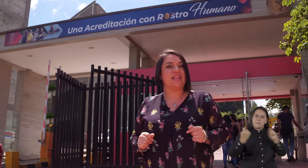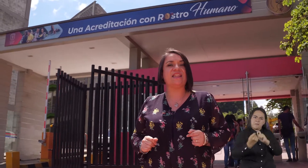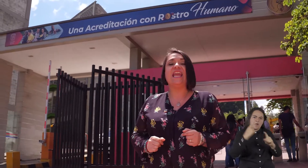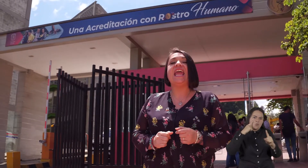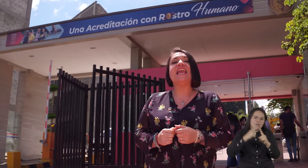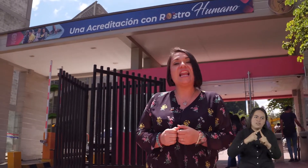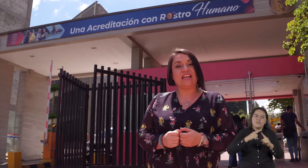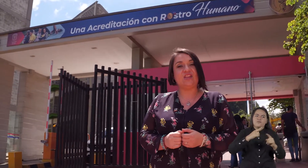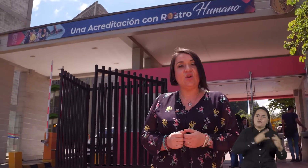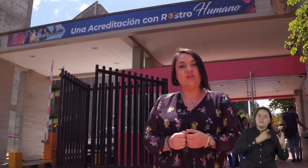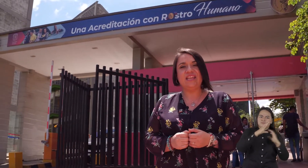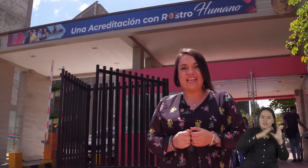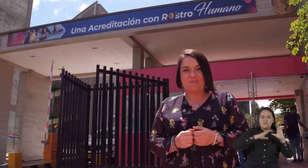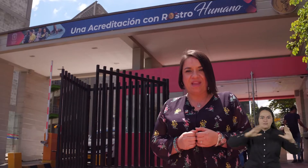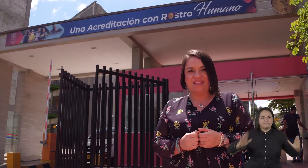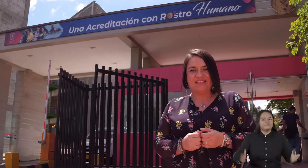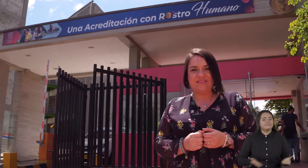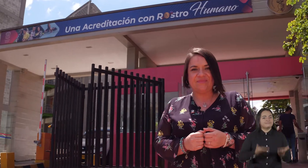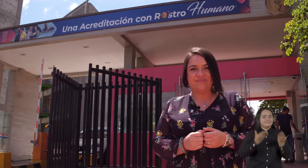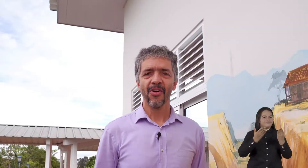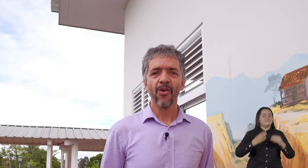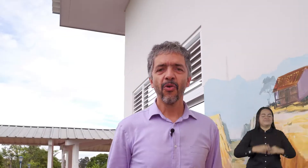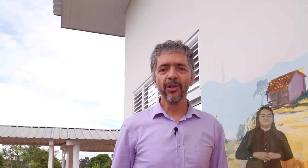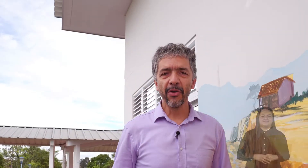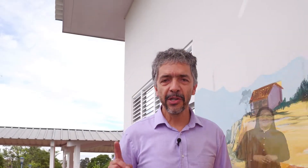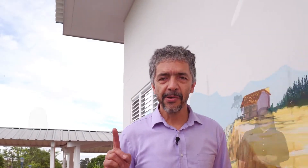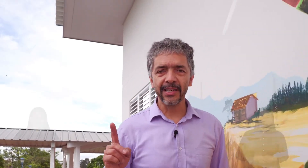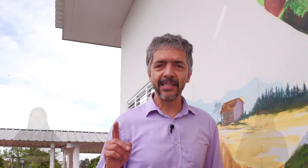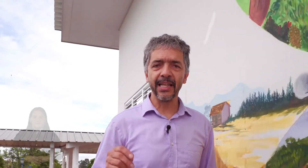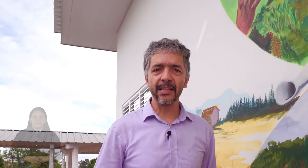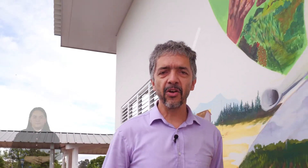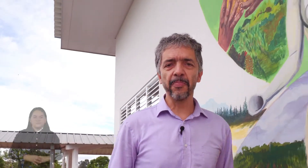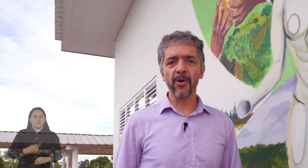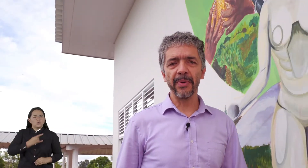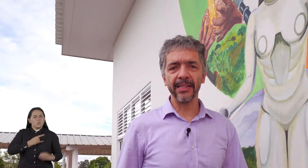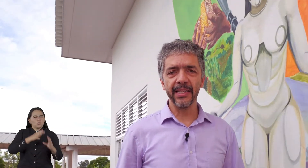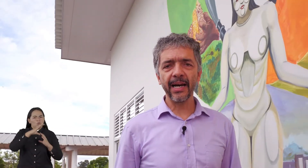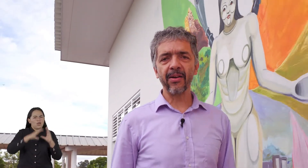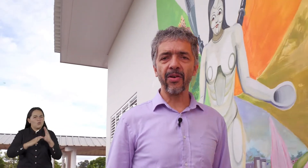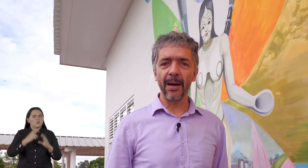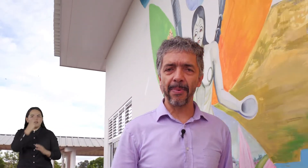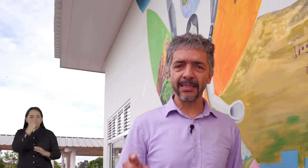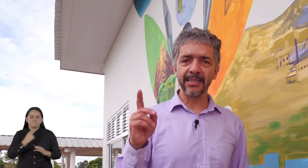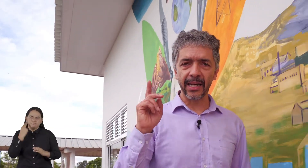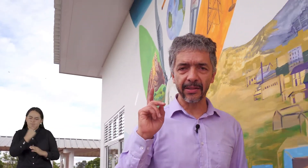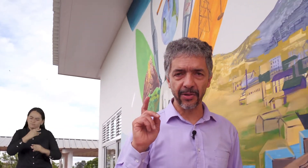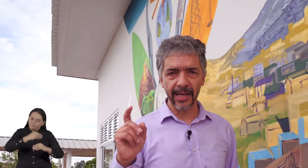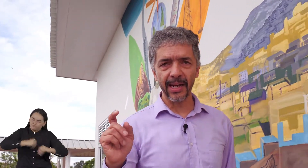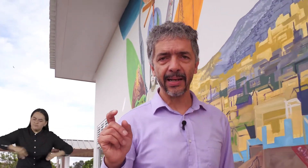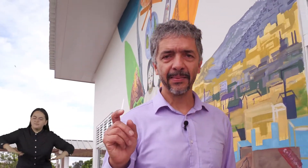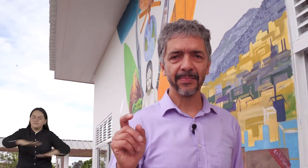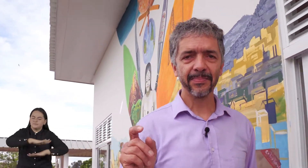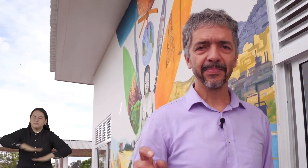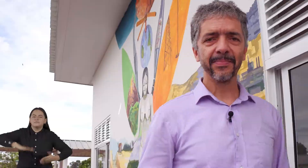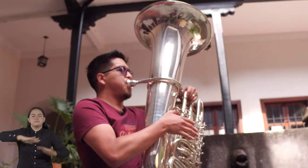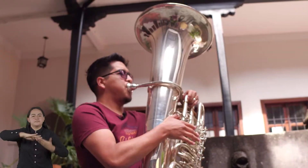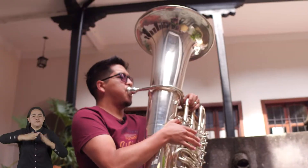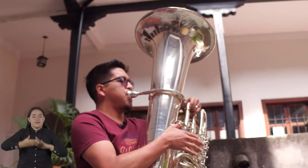universidad en la región y el país. Somos universidad comprometida con la paz territorial.